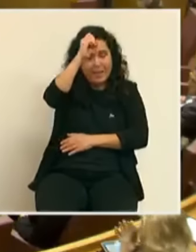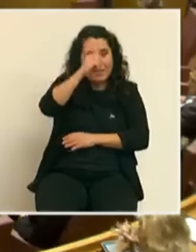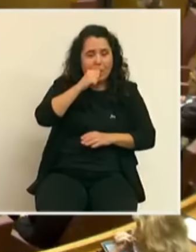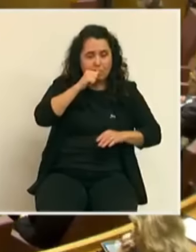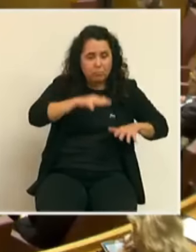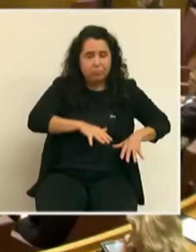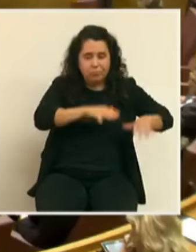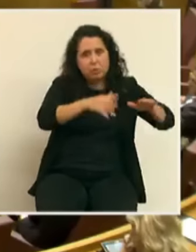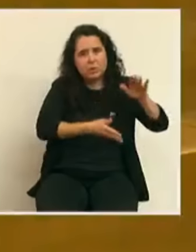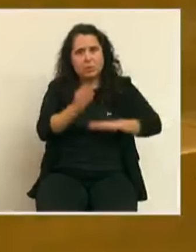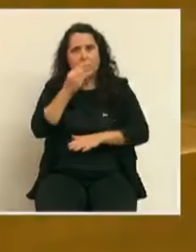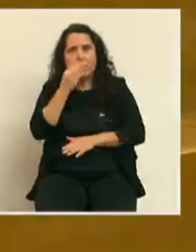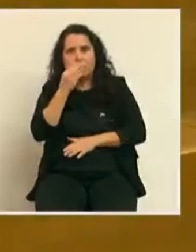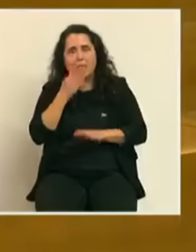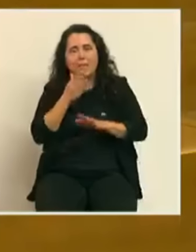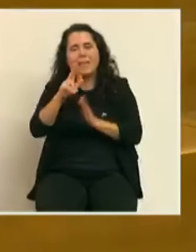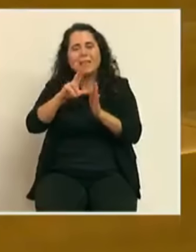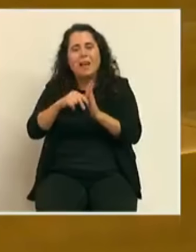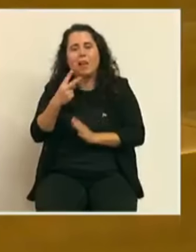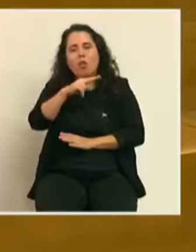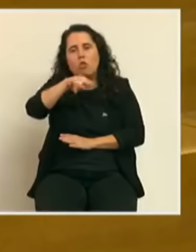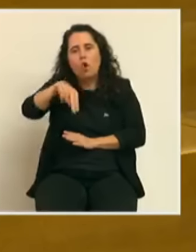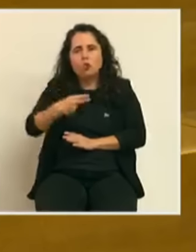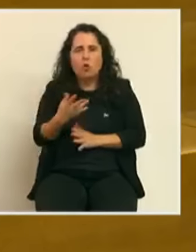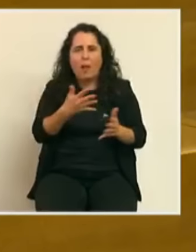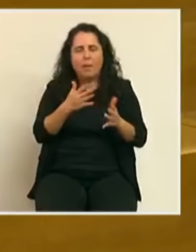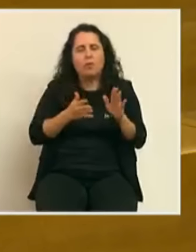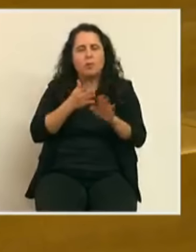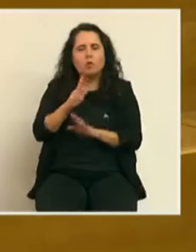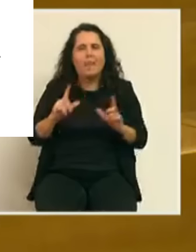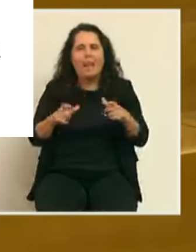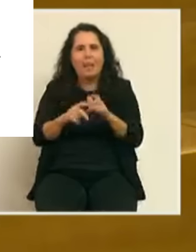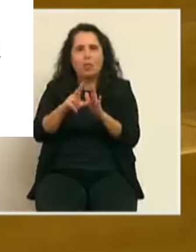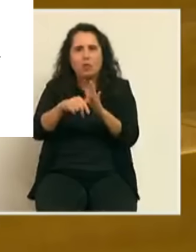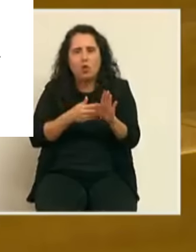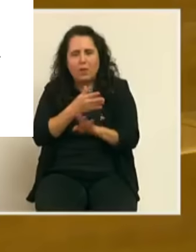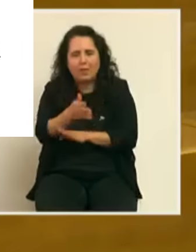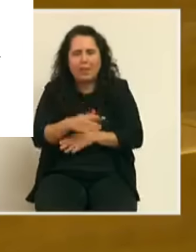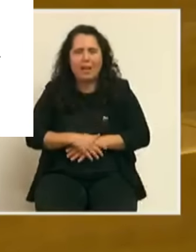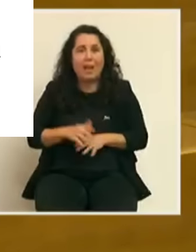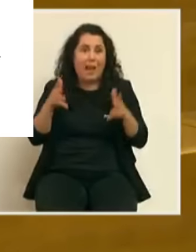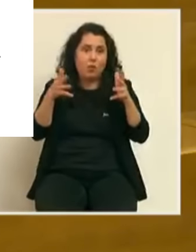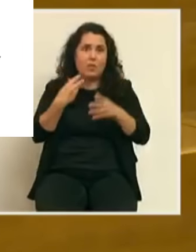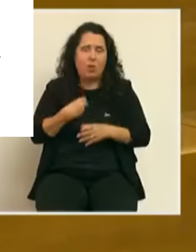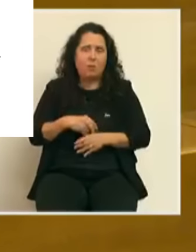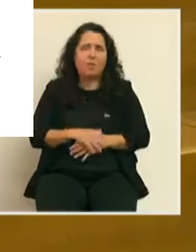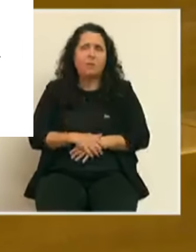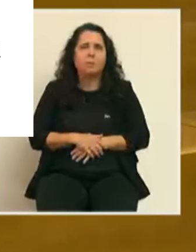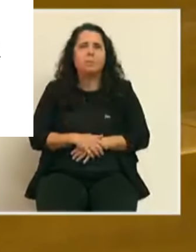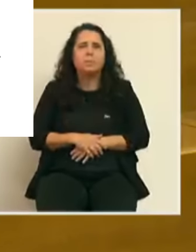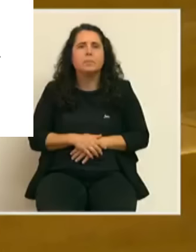greu? Arribar tarde, dos horas y pico, a ese consell. En fin,